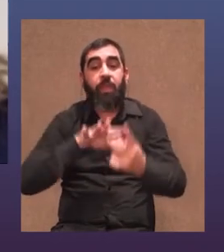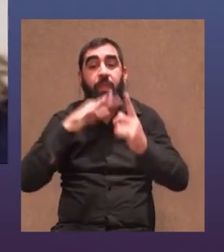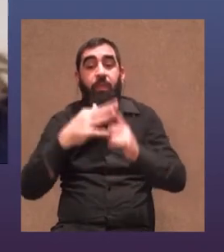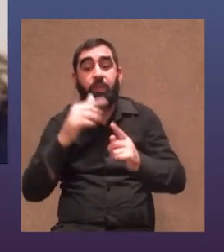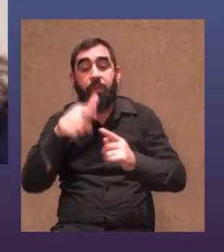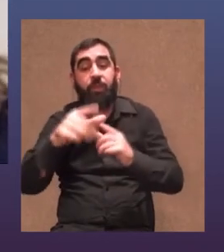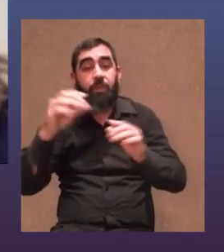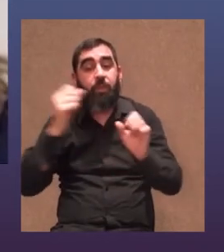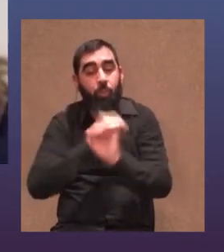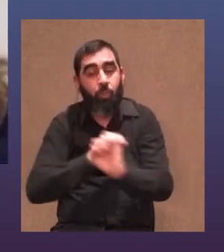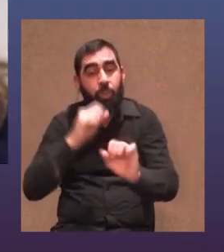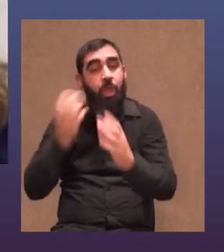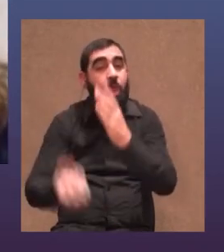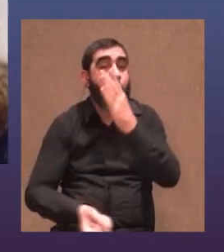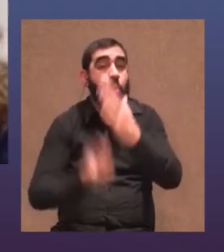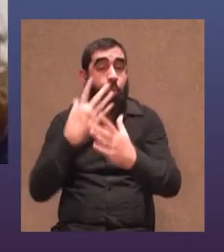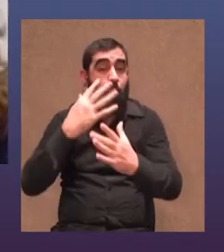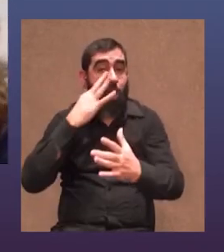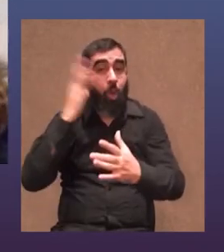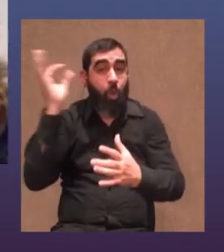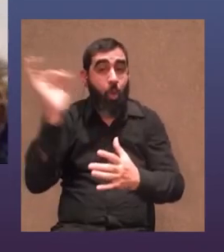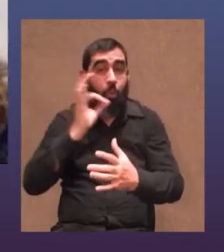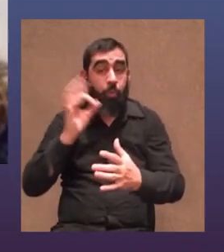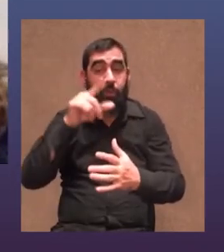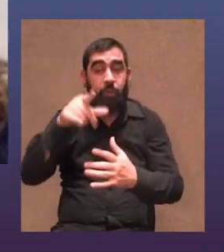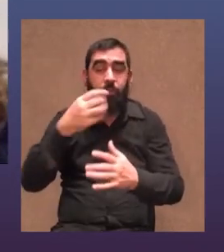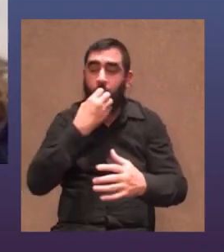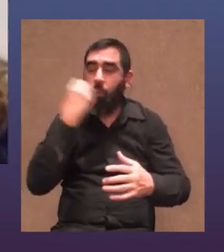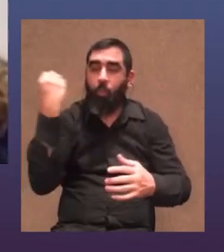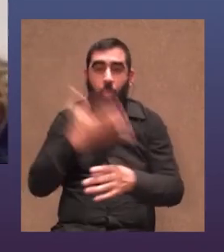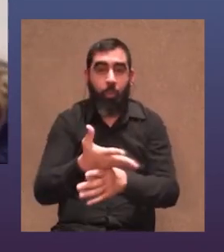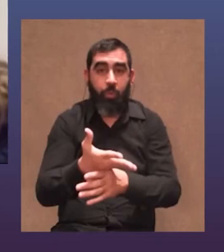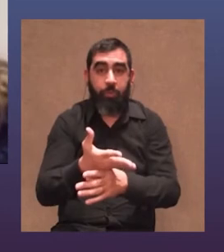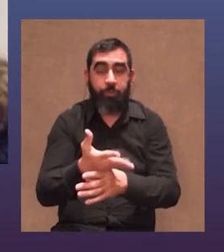le abre, bueno, eso nutre mucho